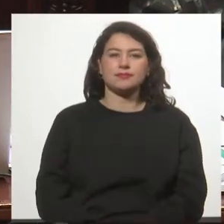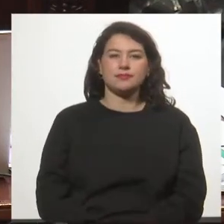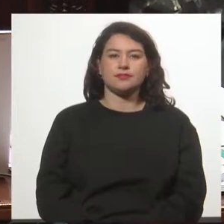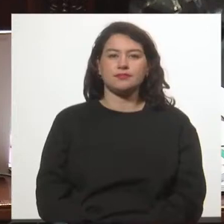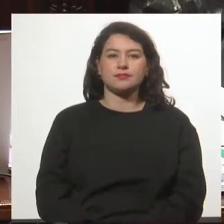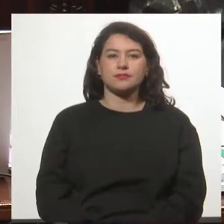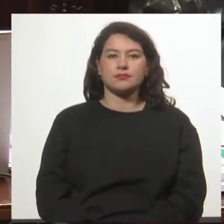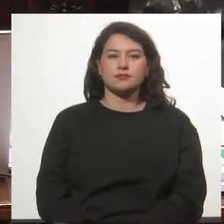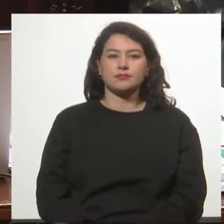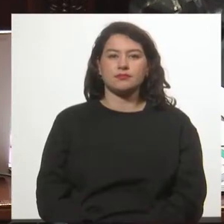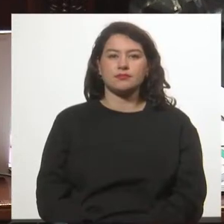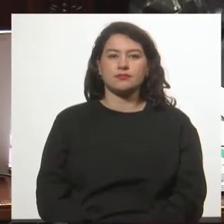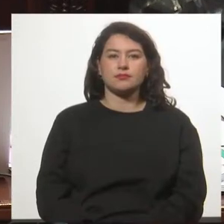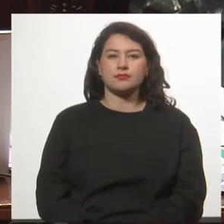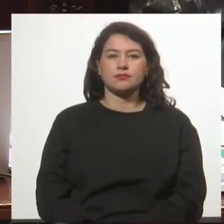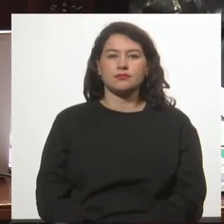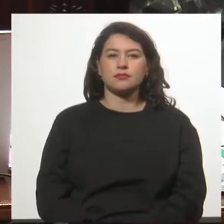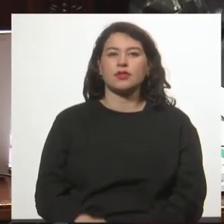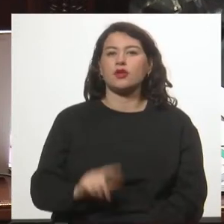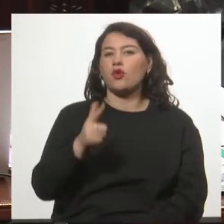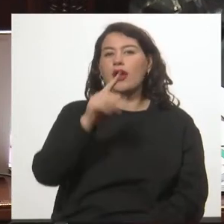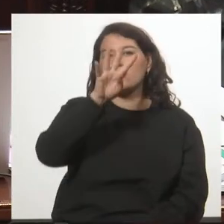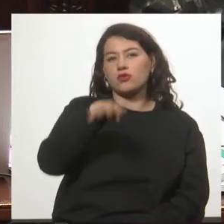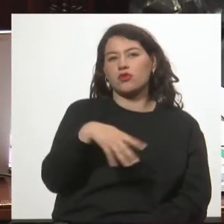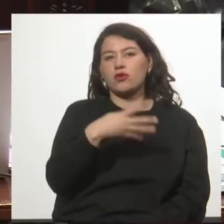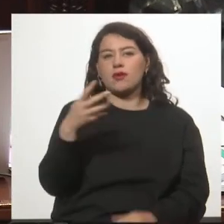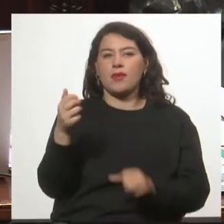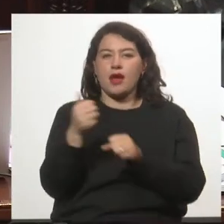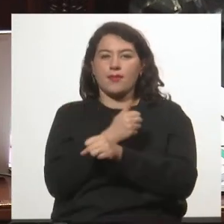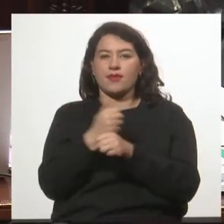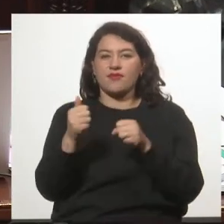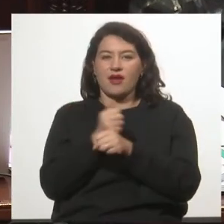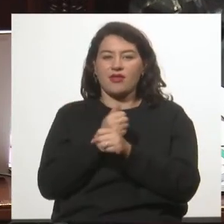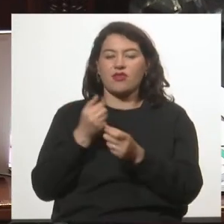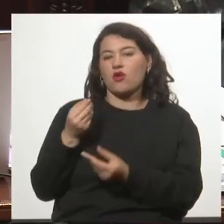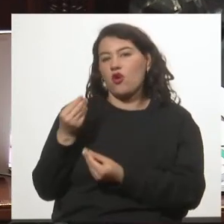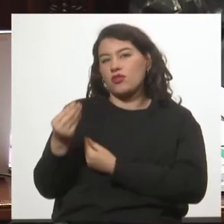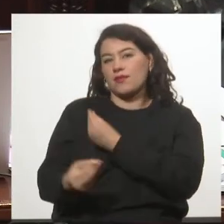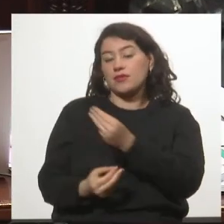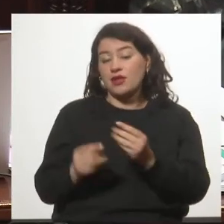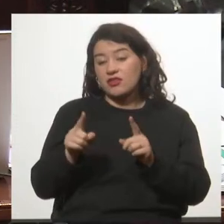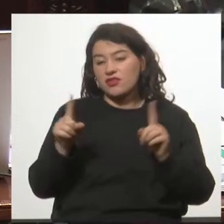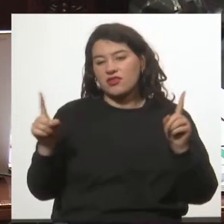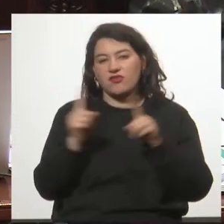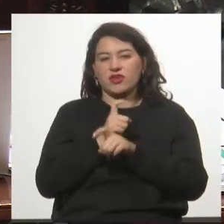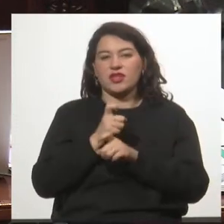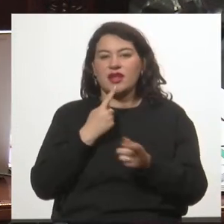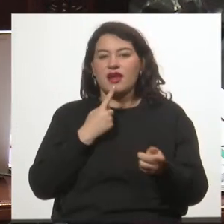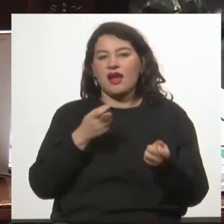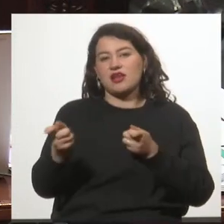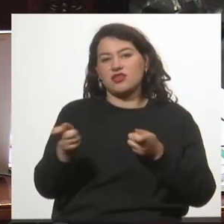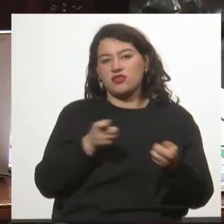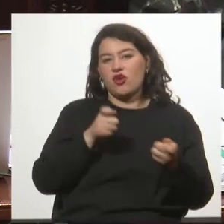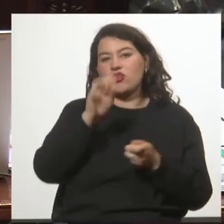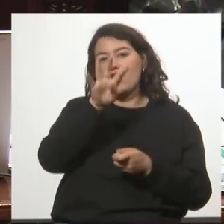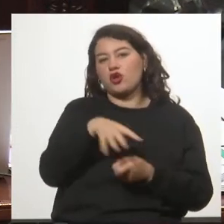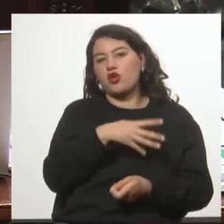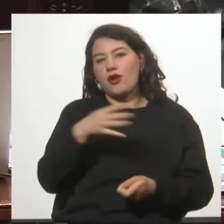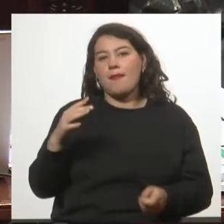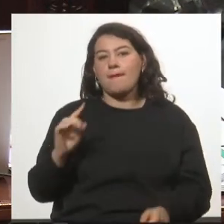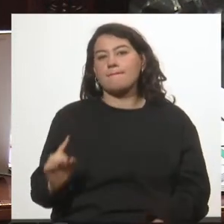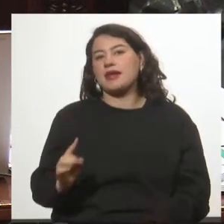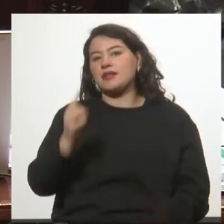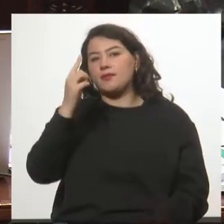no existían cronogramas aprobados de contratistas lo que dificultaba la gestión del cronograma maestro